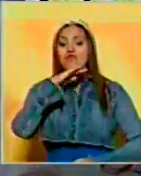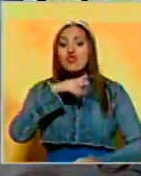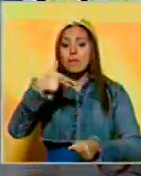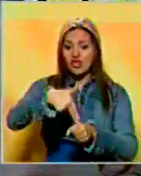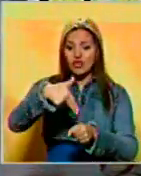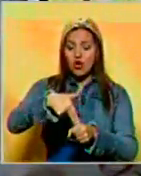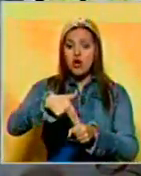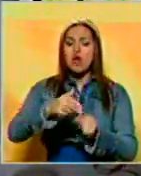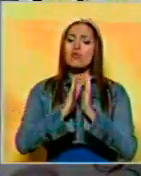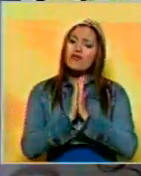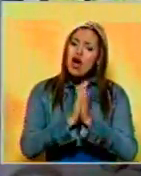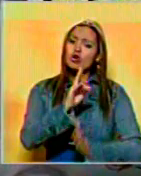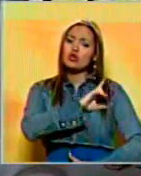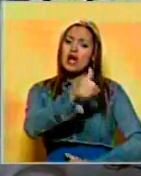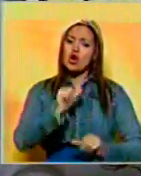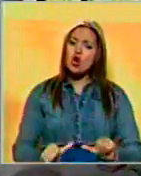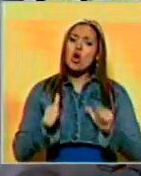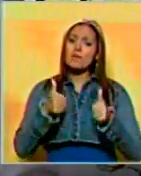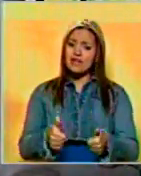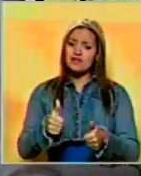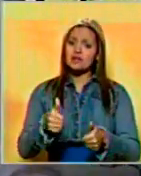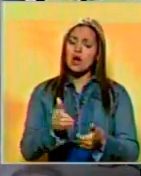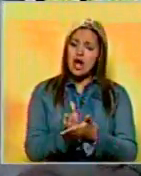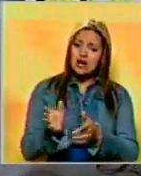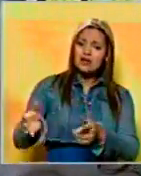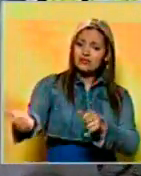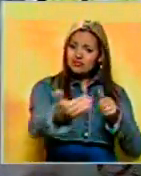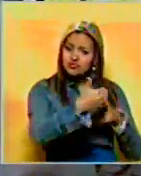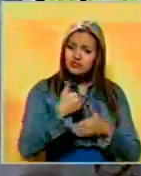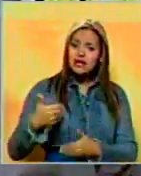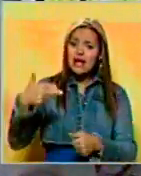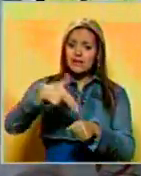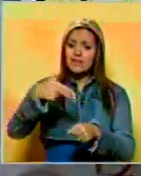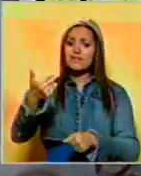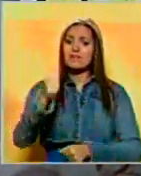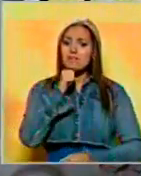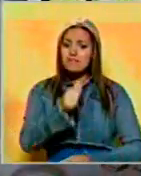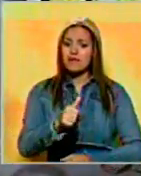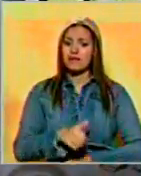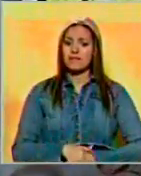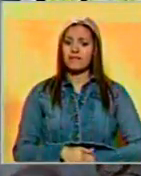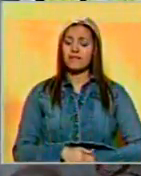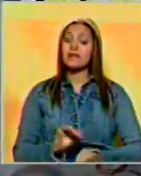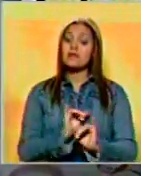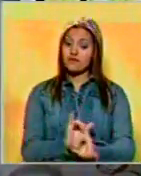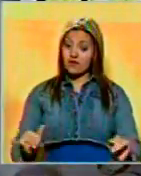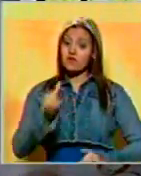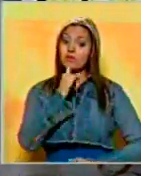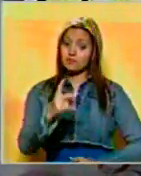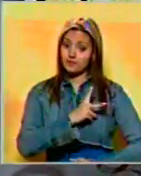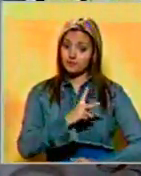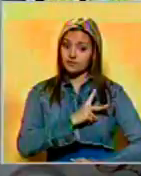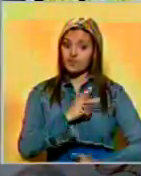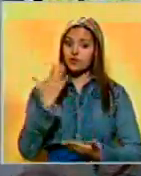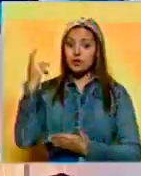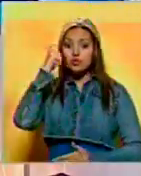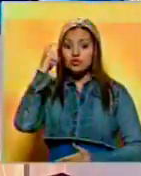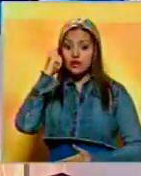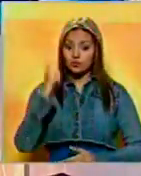las autoridades que inicien el proceso de recolección del crudo derramado. Desde el estado Zulia, Gustavo Velasco, Noticiero Venevisión.